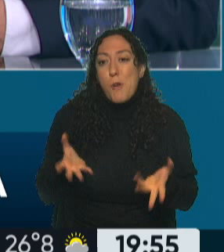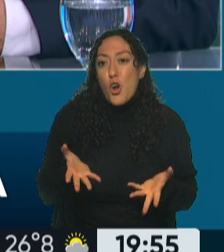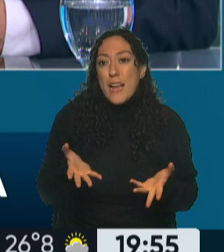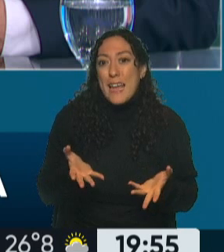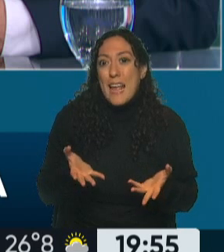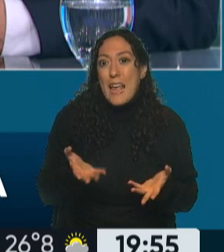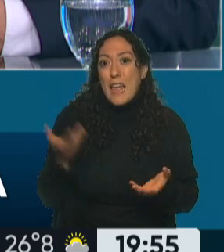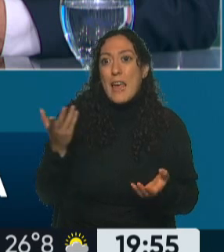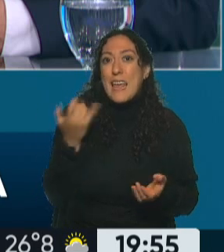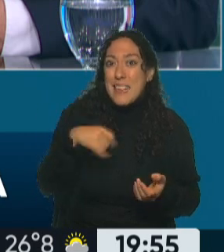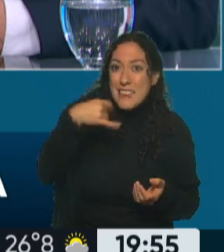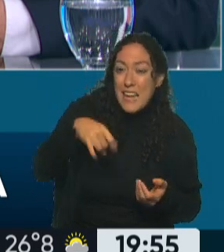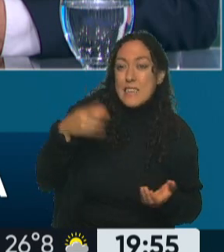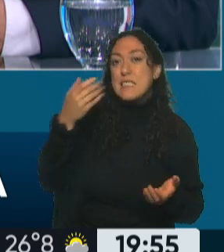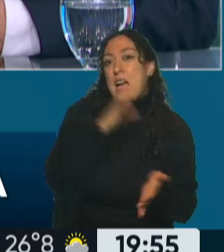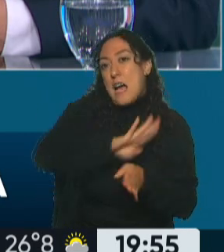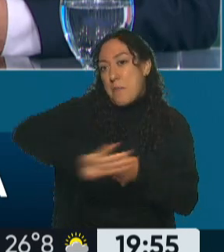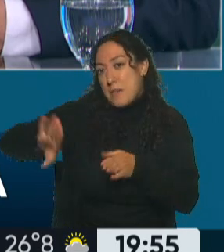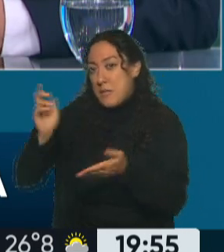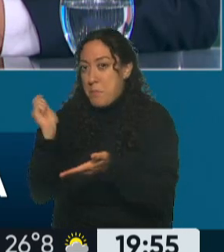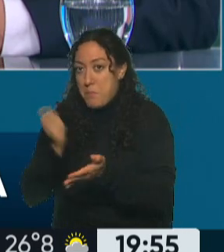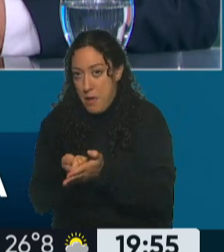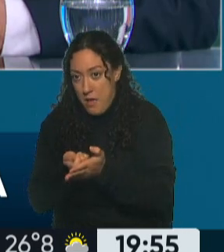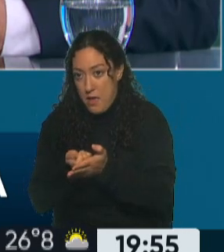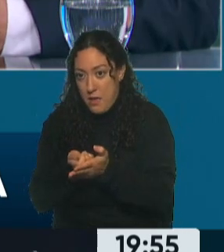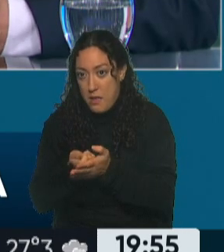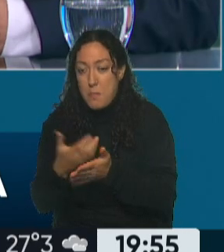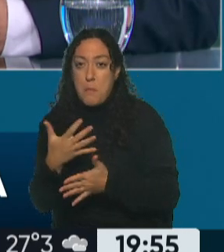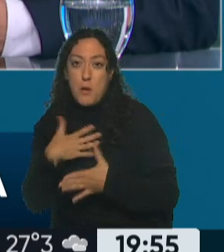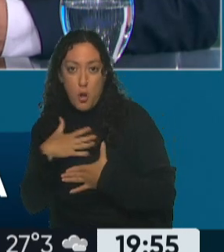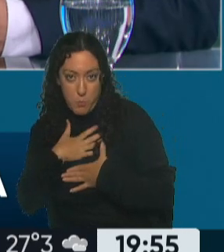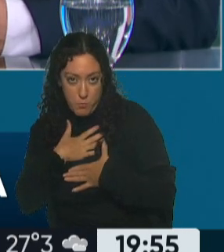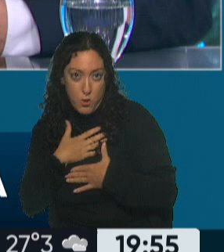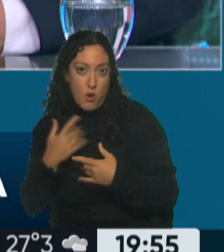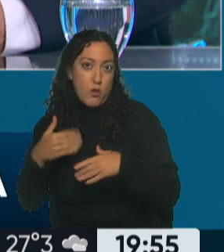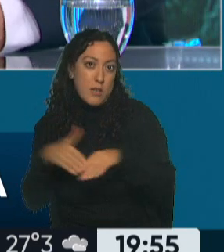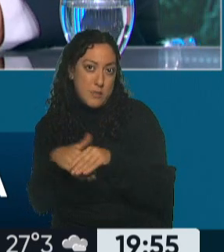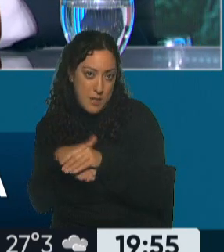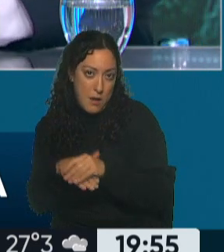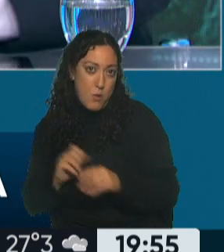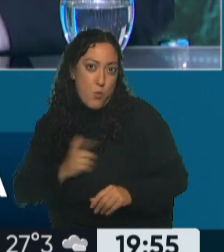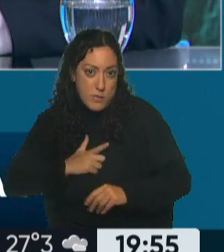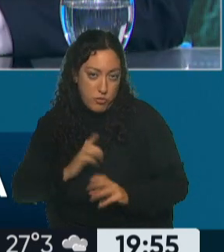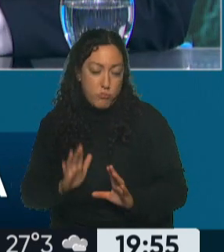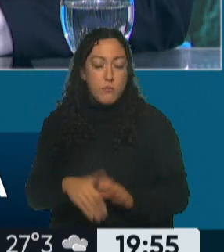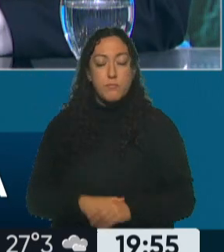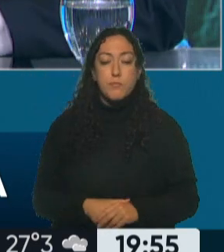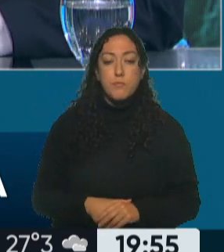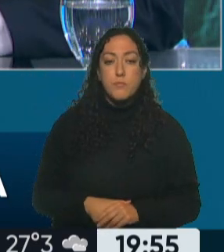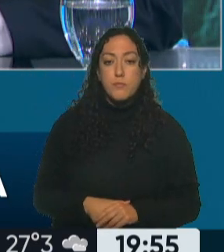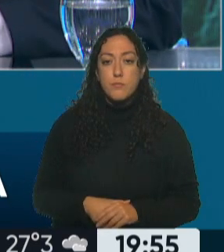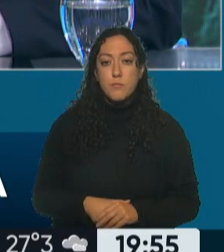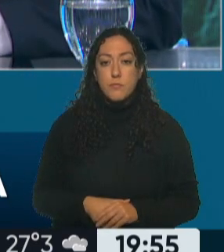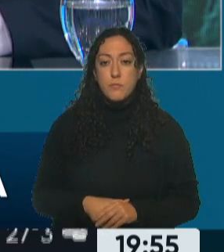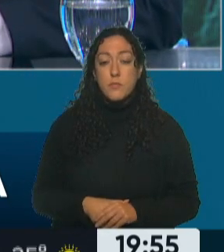intereses se van a pagar aparte. Es como que los intereses se pagan del bolsillo propio o de las reservas propias, sería en este caso. Pero inclusive en